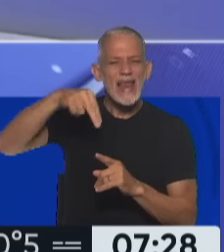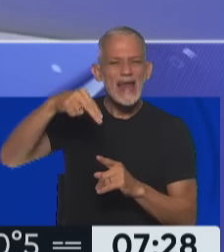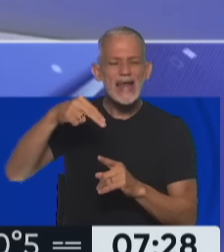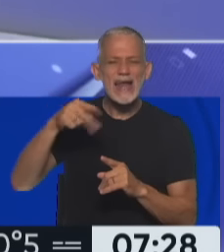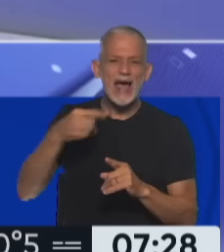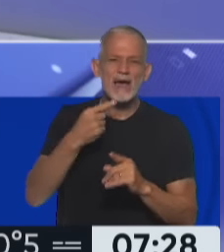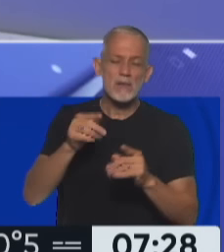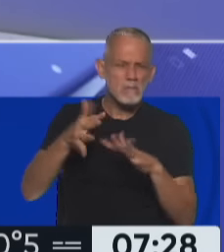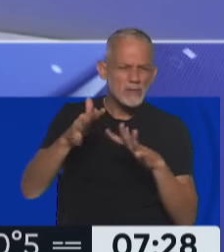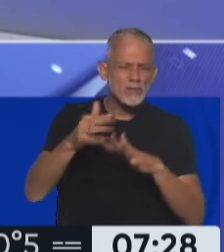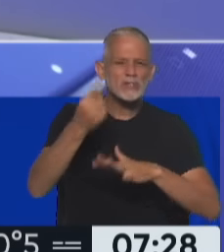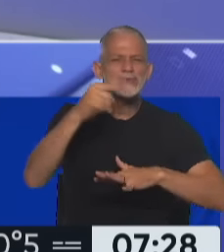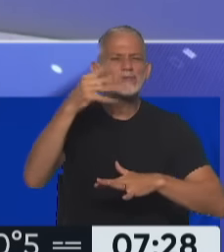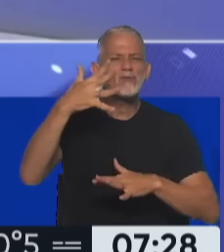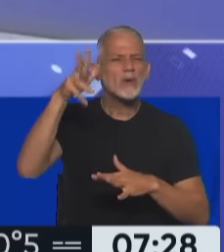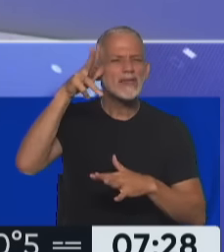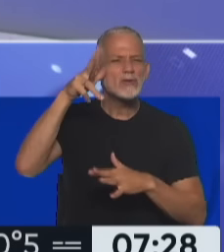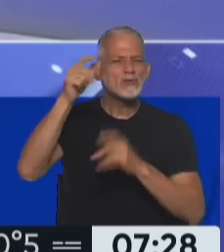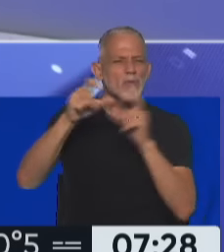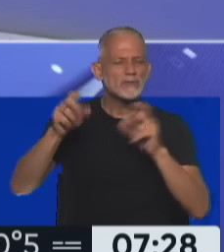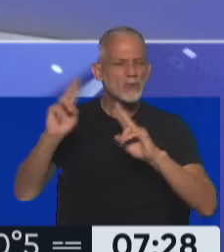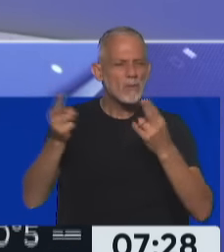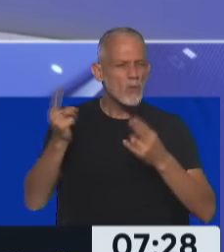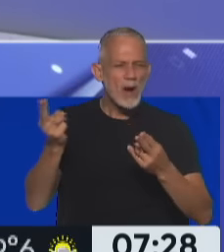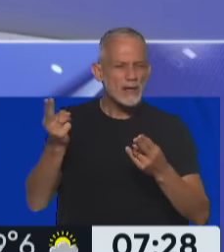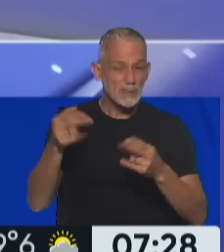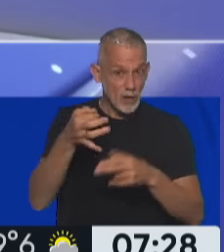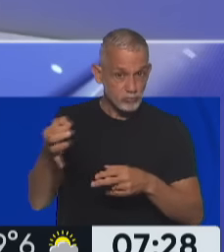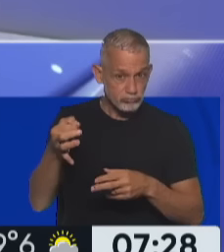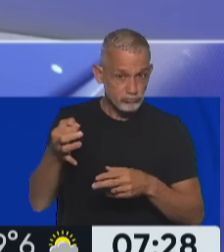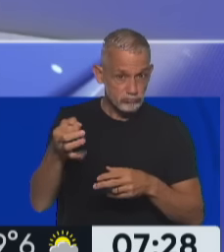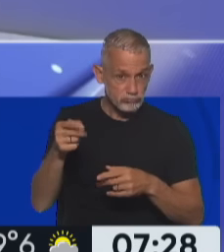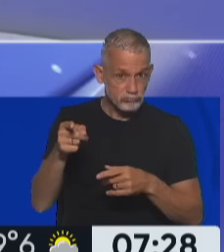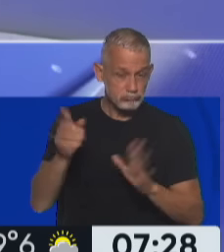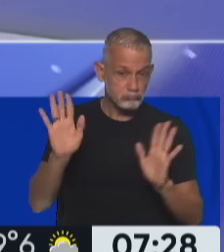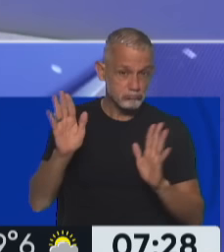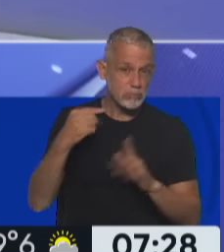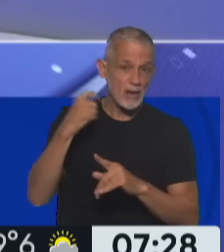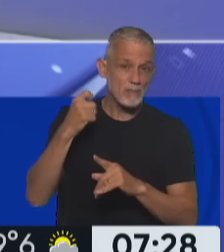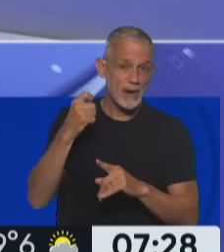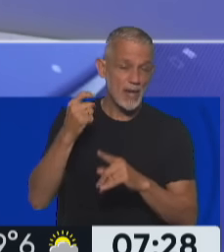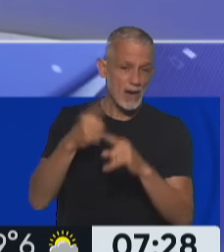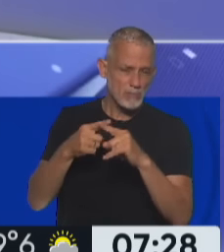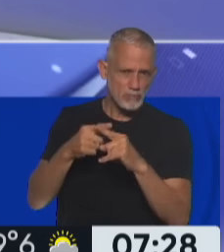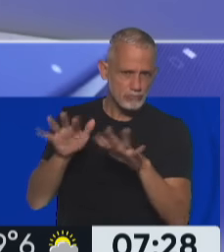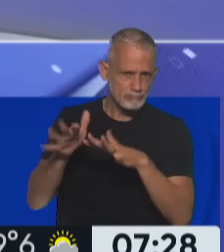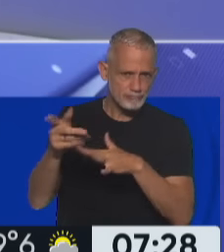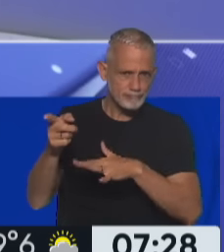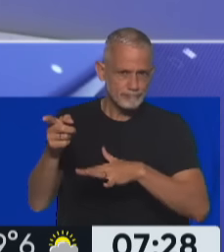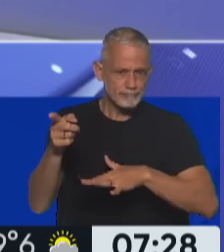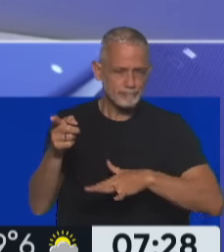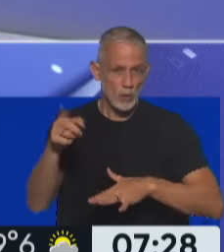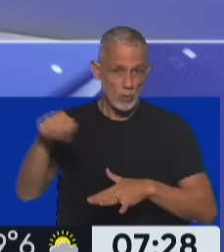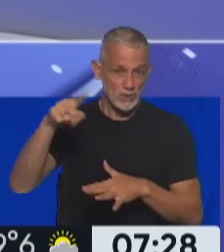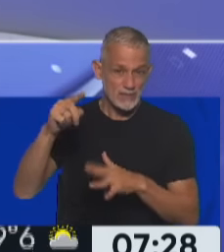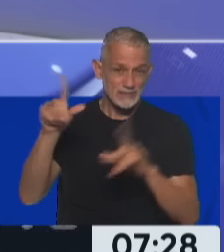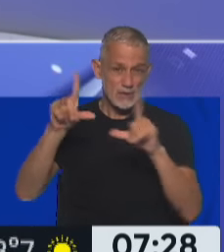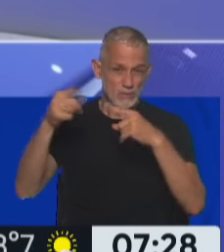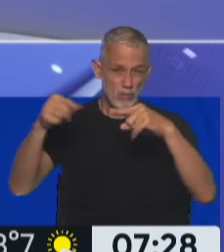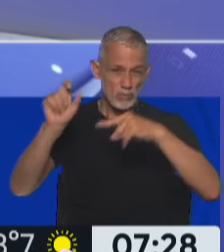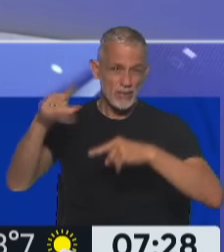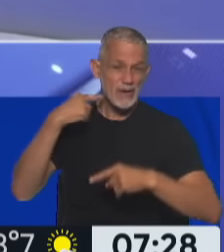de 158 personas fallecidas. Es la misma cantidad de víctimas que a esta hora están justamente informando los medios